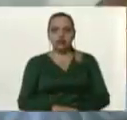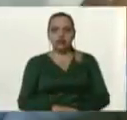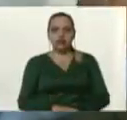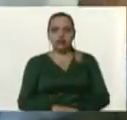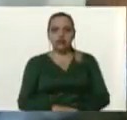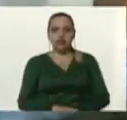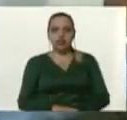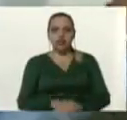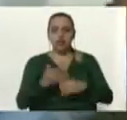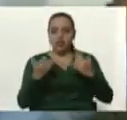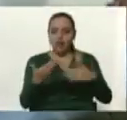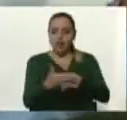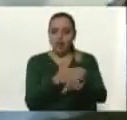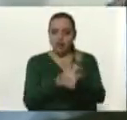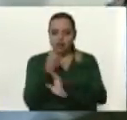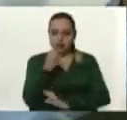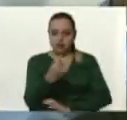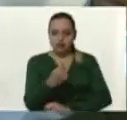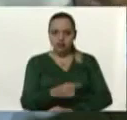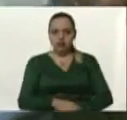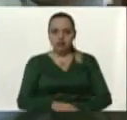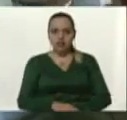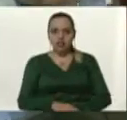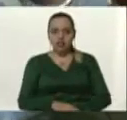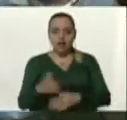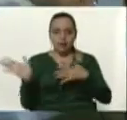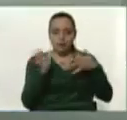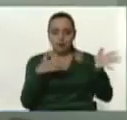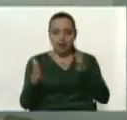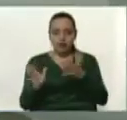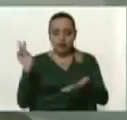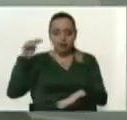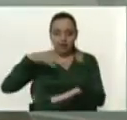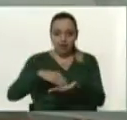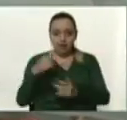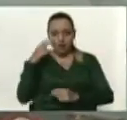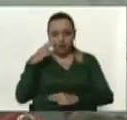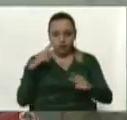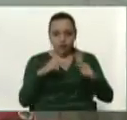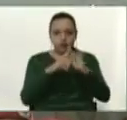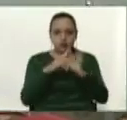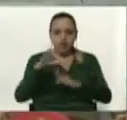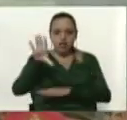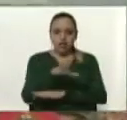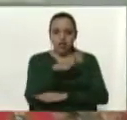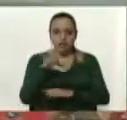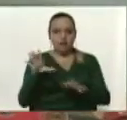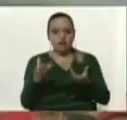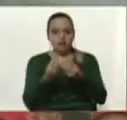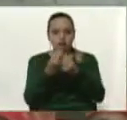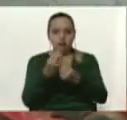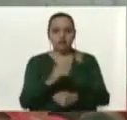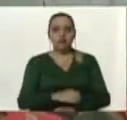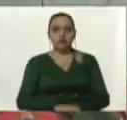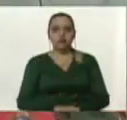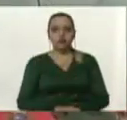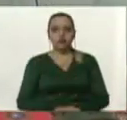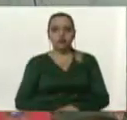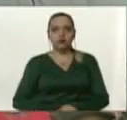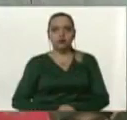Ya se los decía yo en marzo, en Maracay, que nos vimos y cantamos juntos.